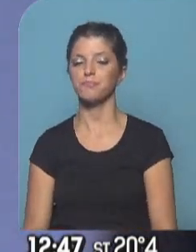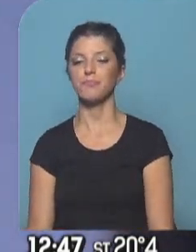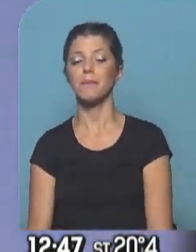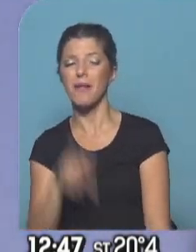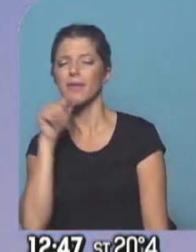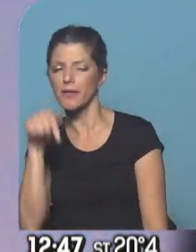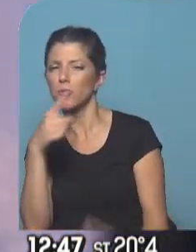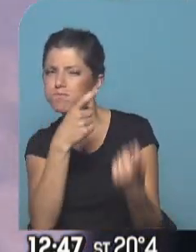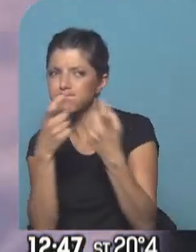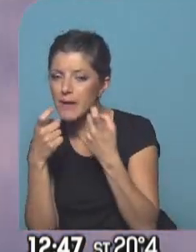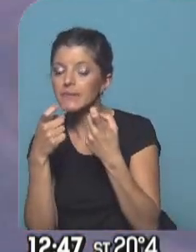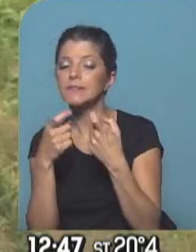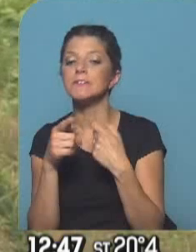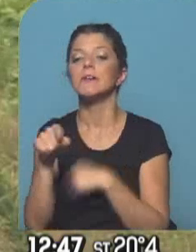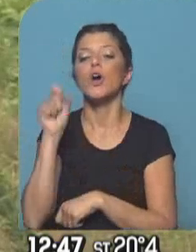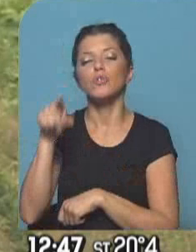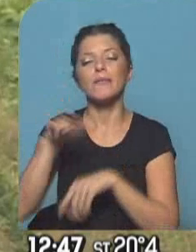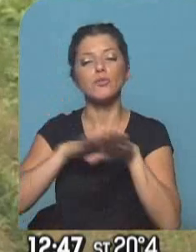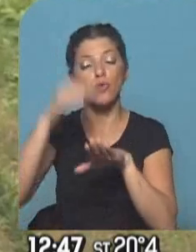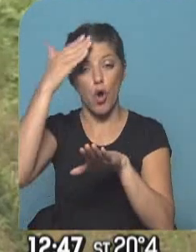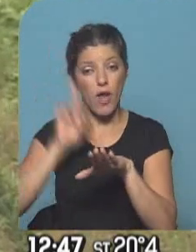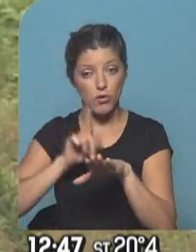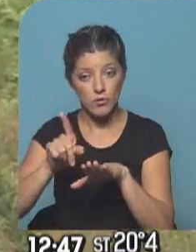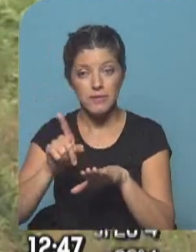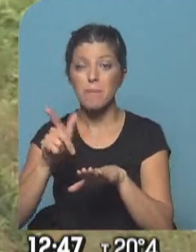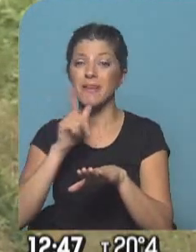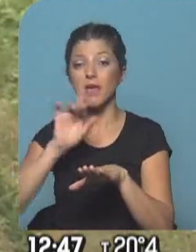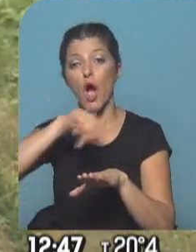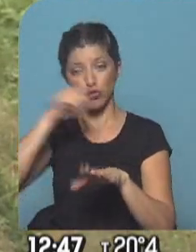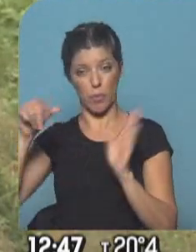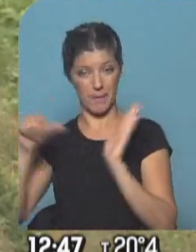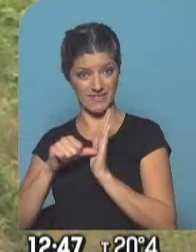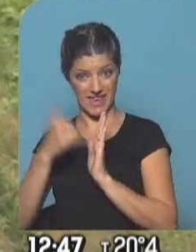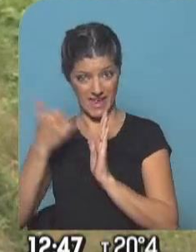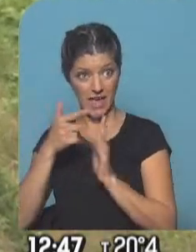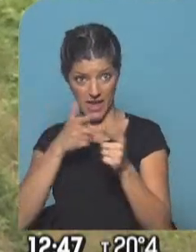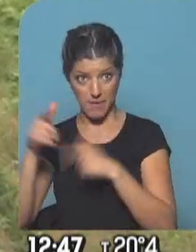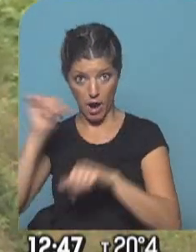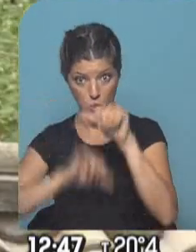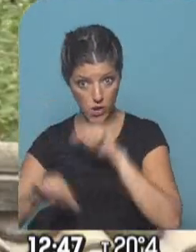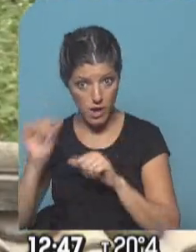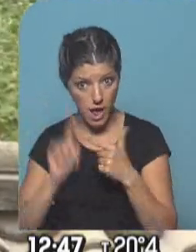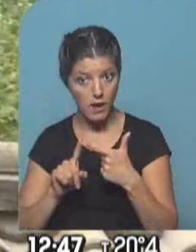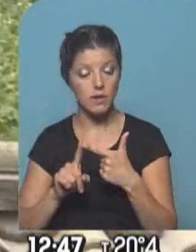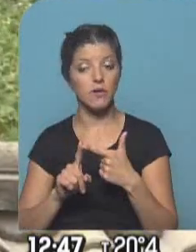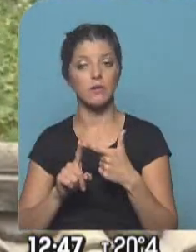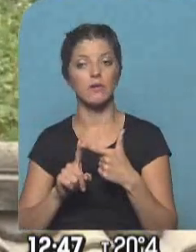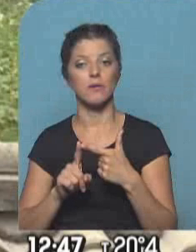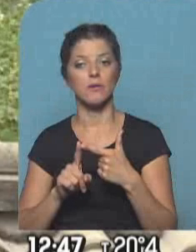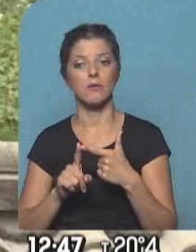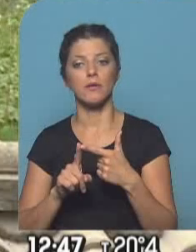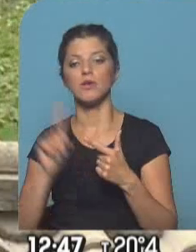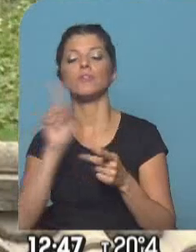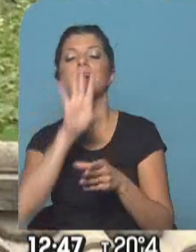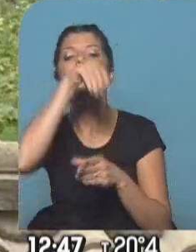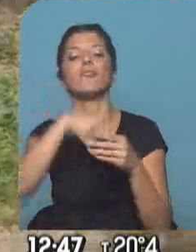va acercando más a la de otros países que tienen poder nuclear bélico, digamos, y que no forman parte, digamos, del club de los admitidos dentro